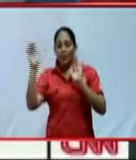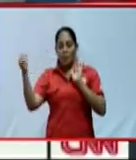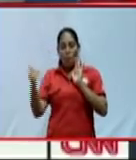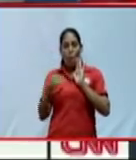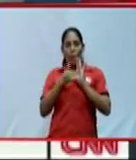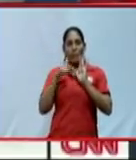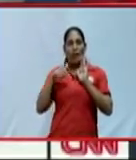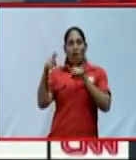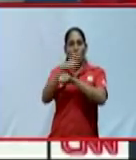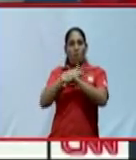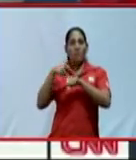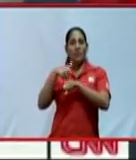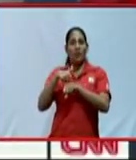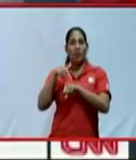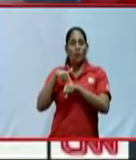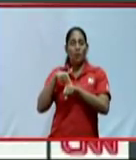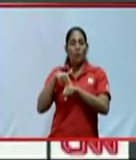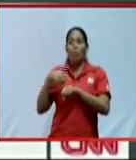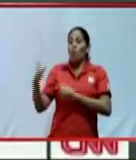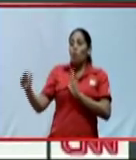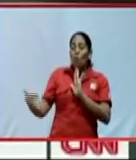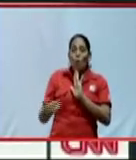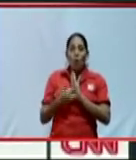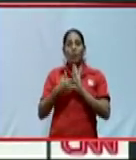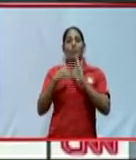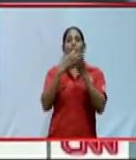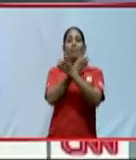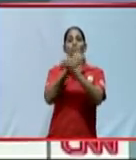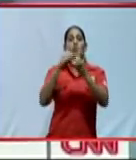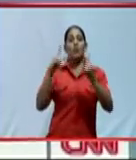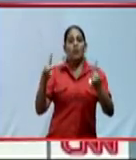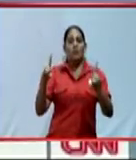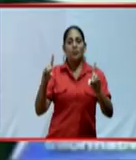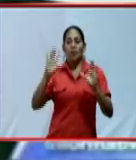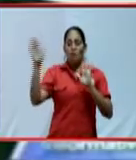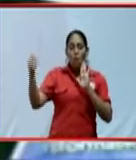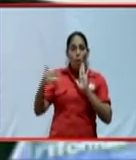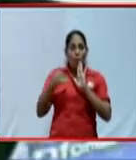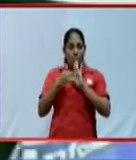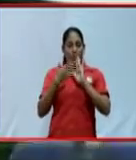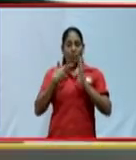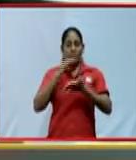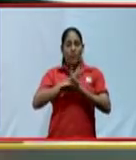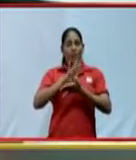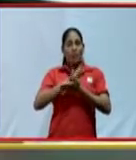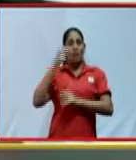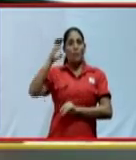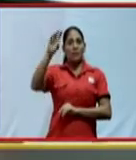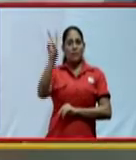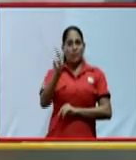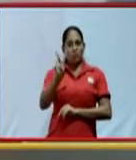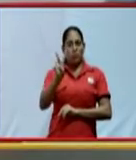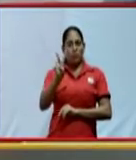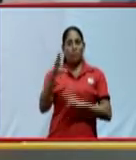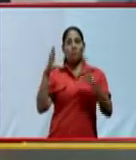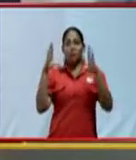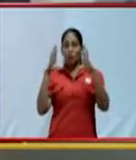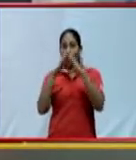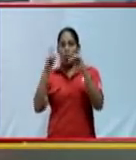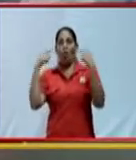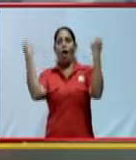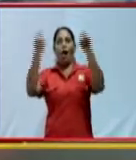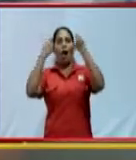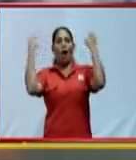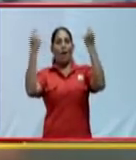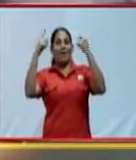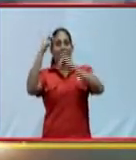patria. Para los medios internacionales, solo se trataba de supuestos. El alcalde de Caracas, Antonio Ledezma, fue capturado por agentes